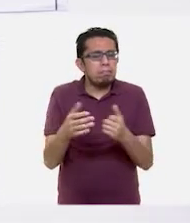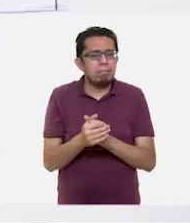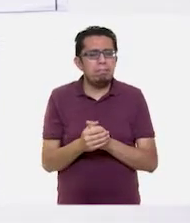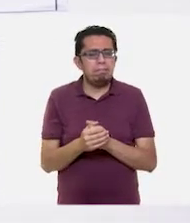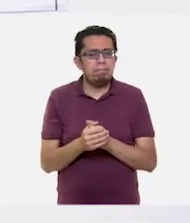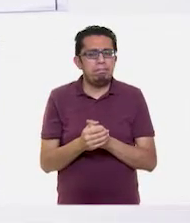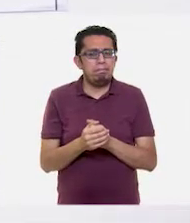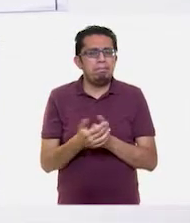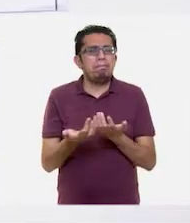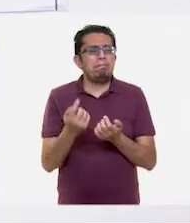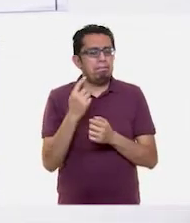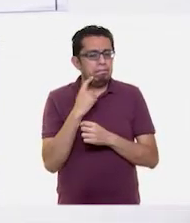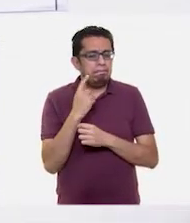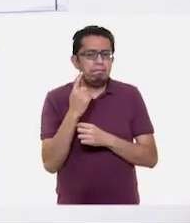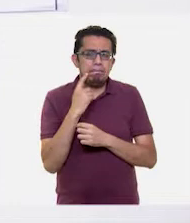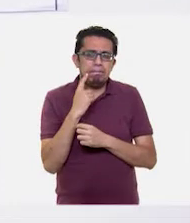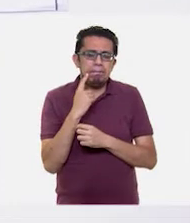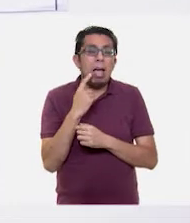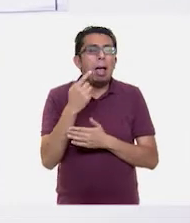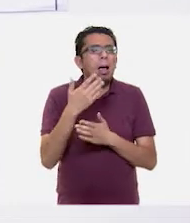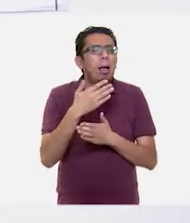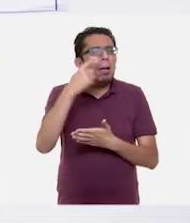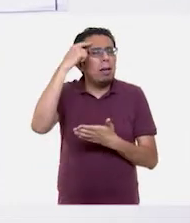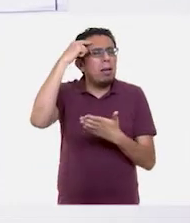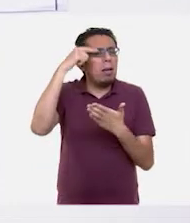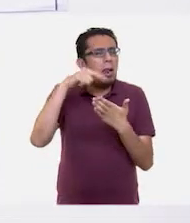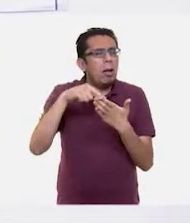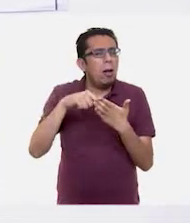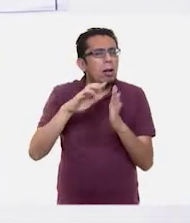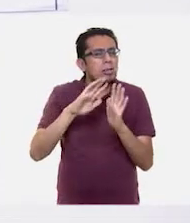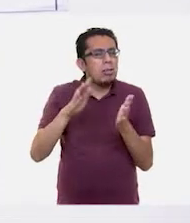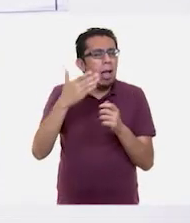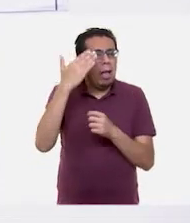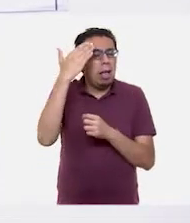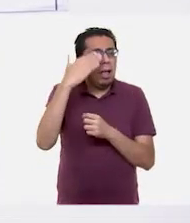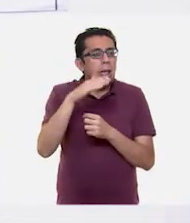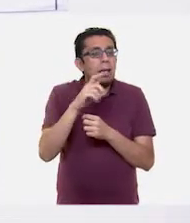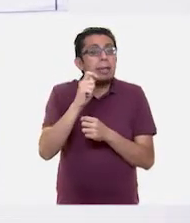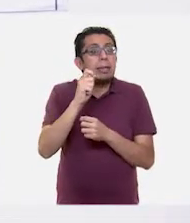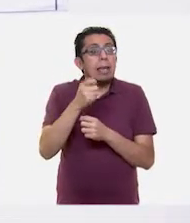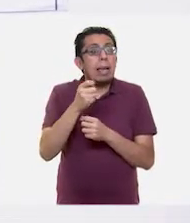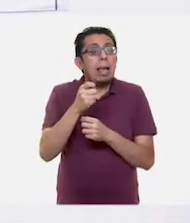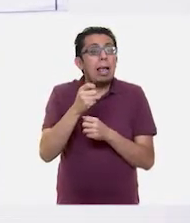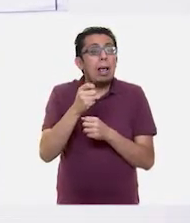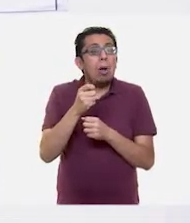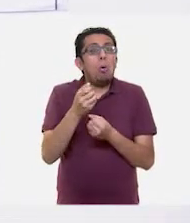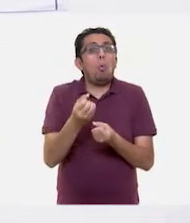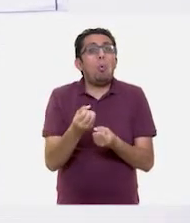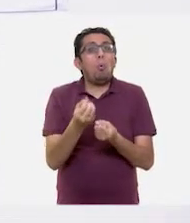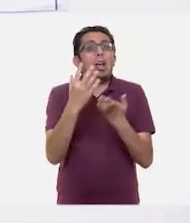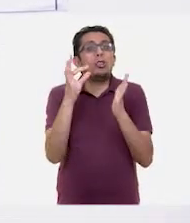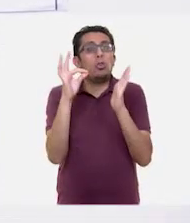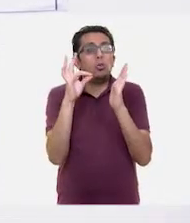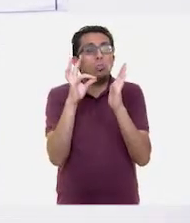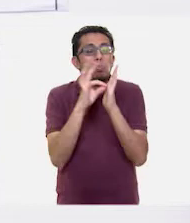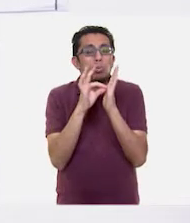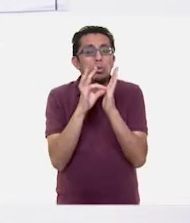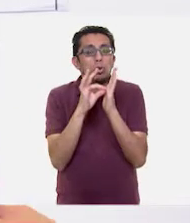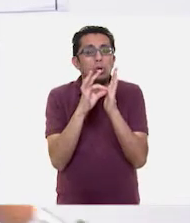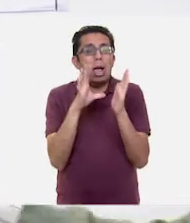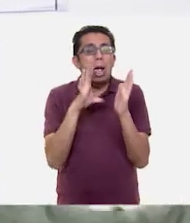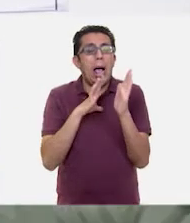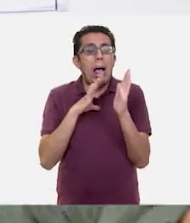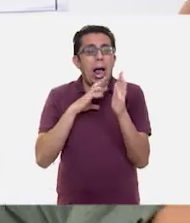A ver. Creo que ya la encontré. Es con respecto al número de puntos que se encuentran en los vértices de